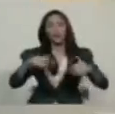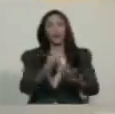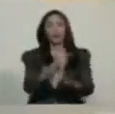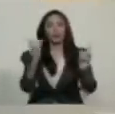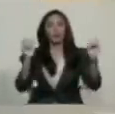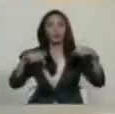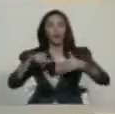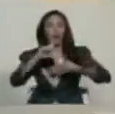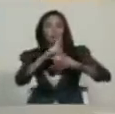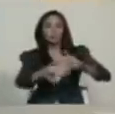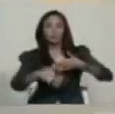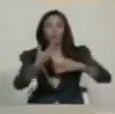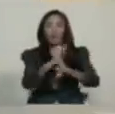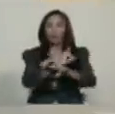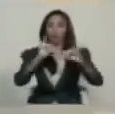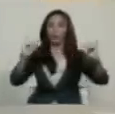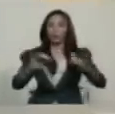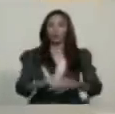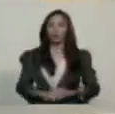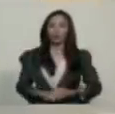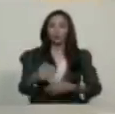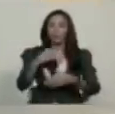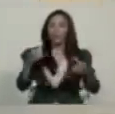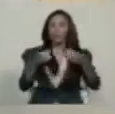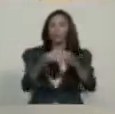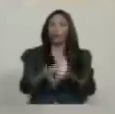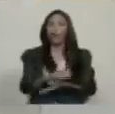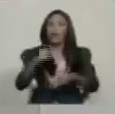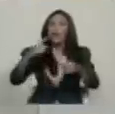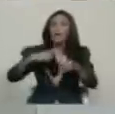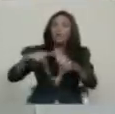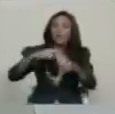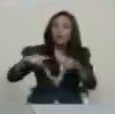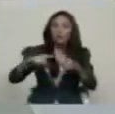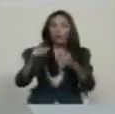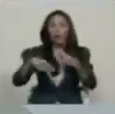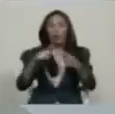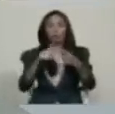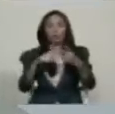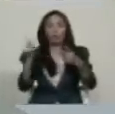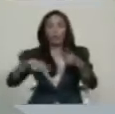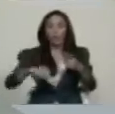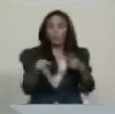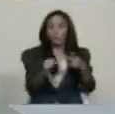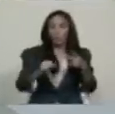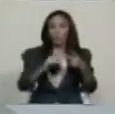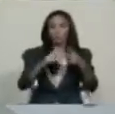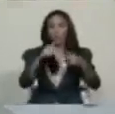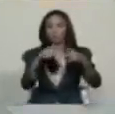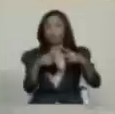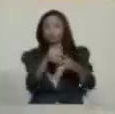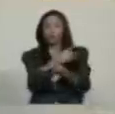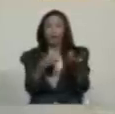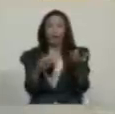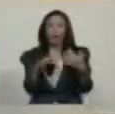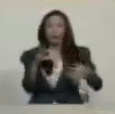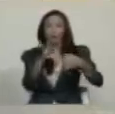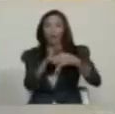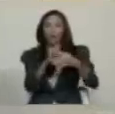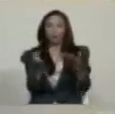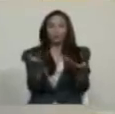independiente. Fue la oligarquía de Quito y de Bogotá la que se complotaron